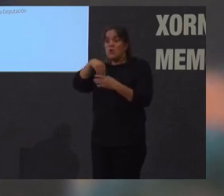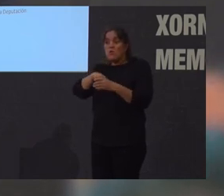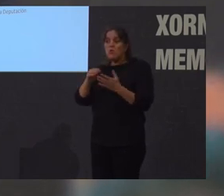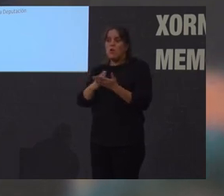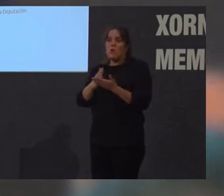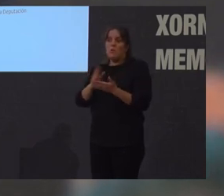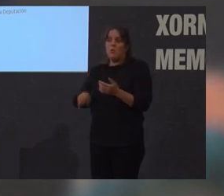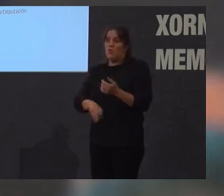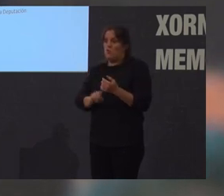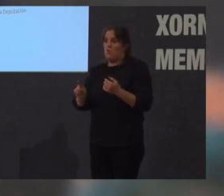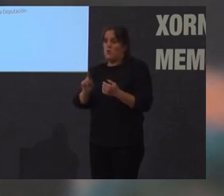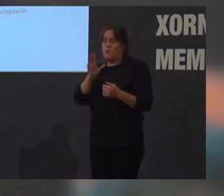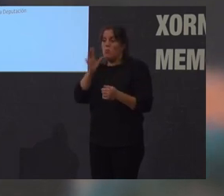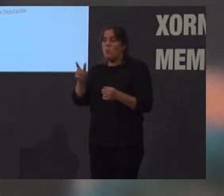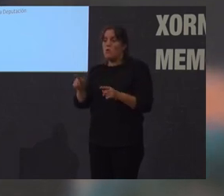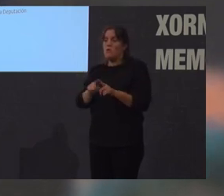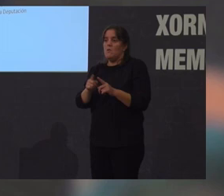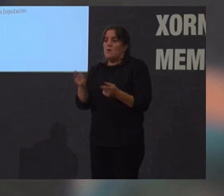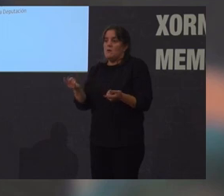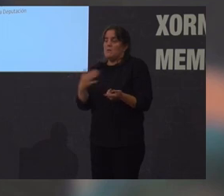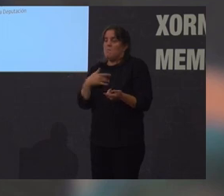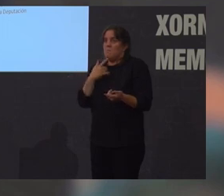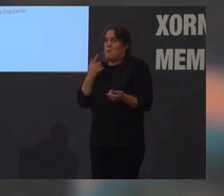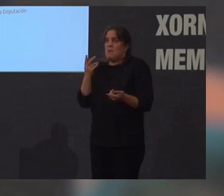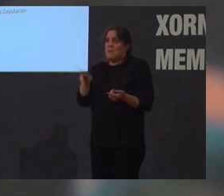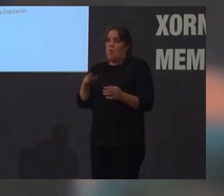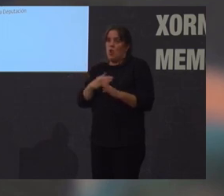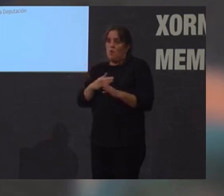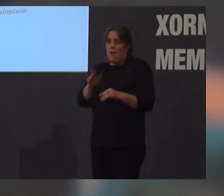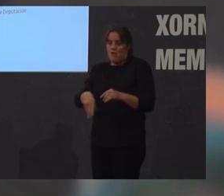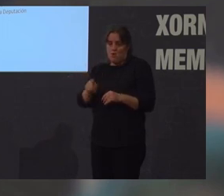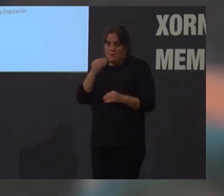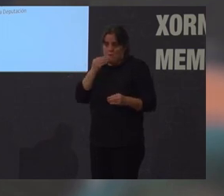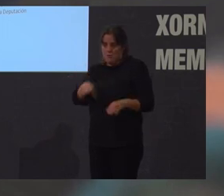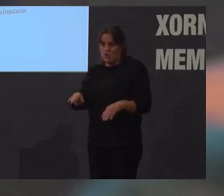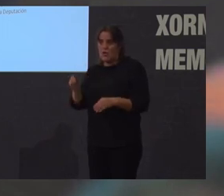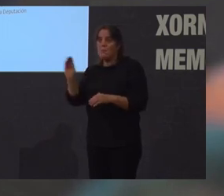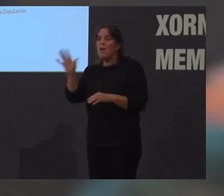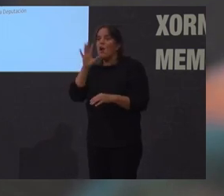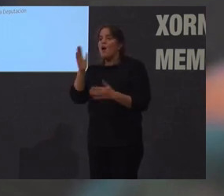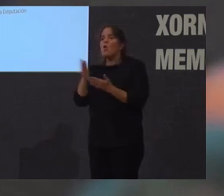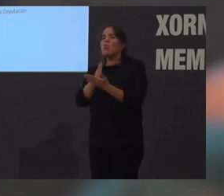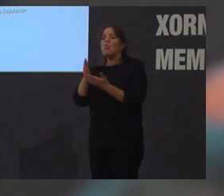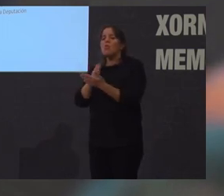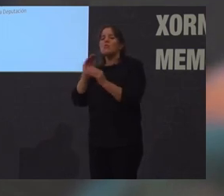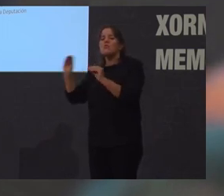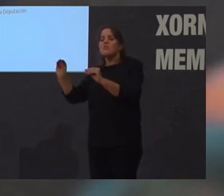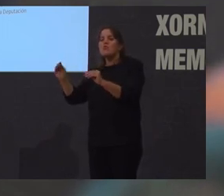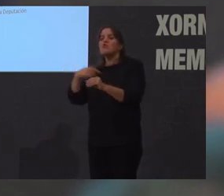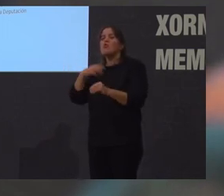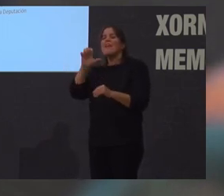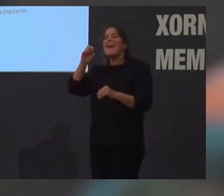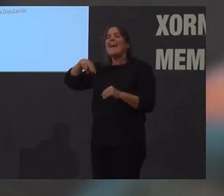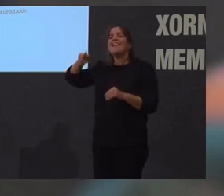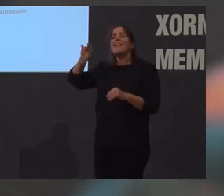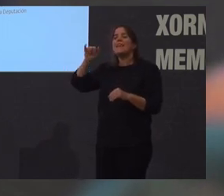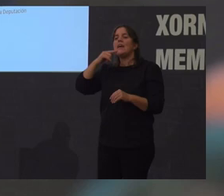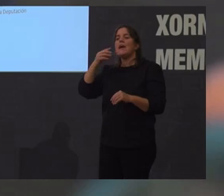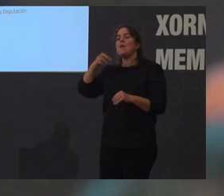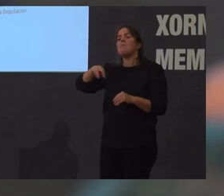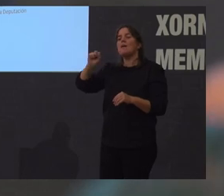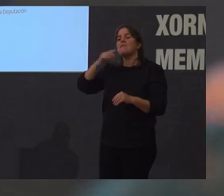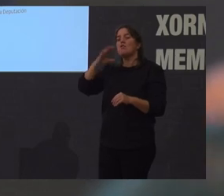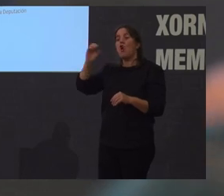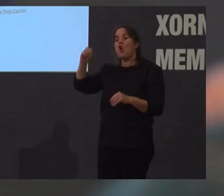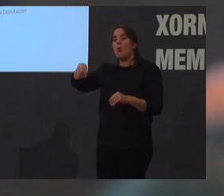en el libro porque me parecía que era de segundo nivel la historia. Pero tenía un dossier con más de 30 páginas sobre Enrique Marsans Coma, y resulta que Enrique